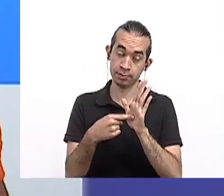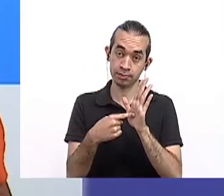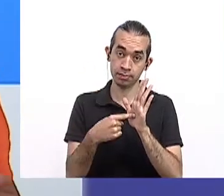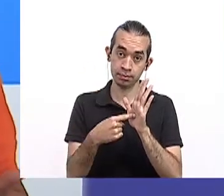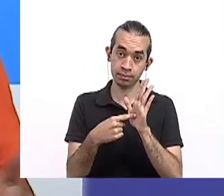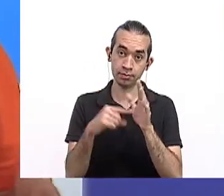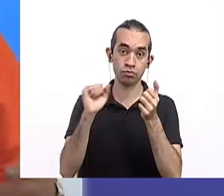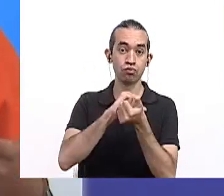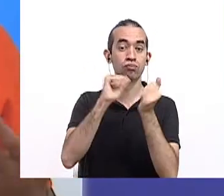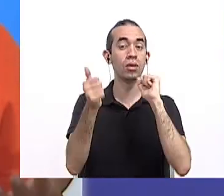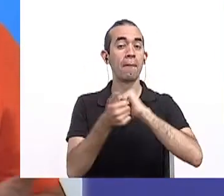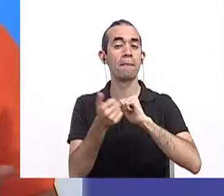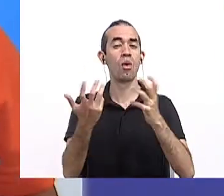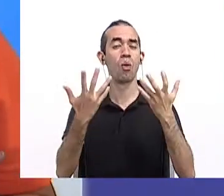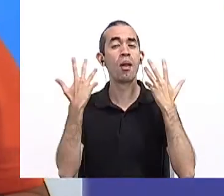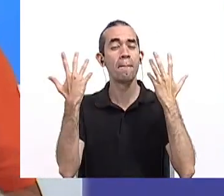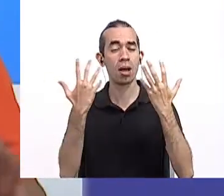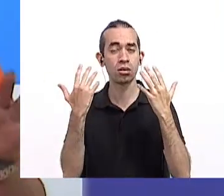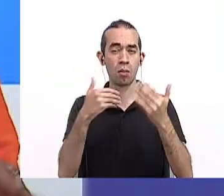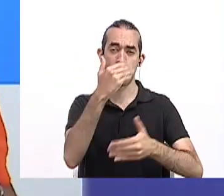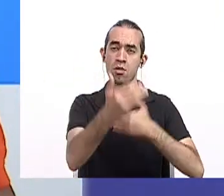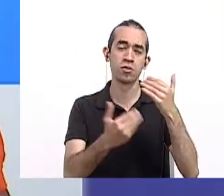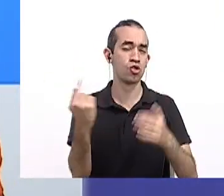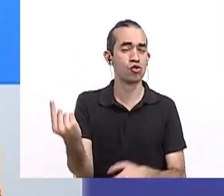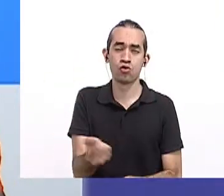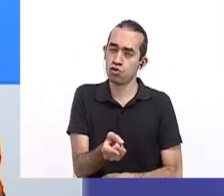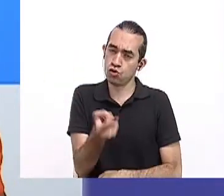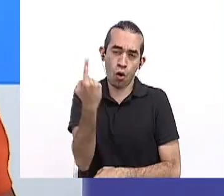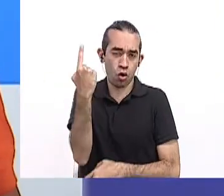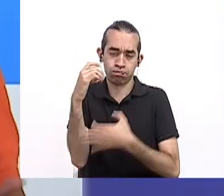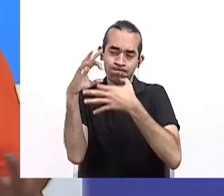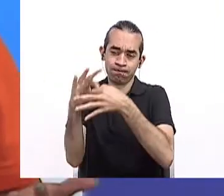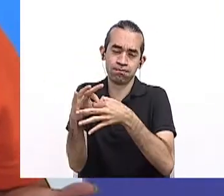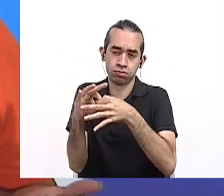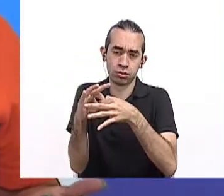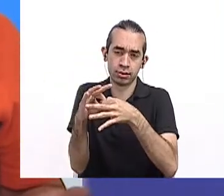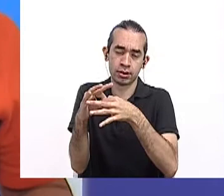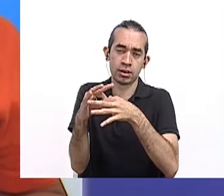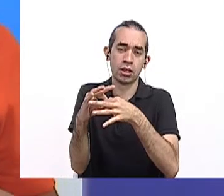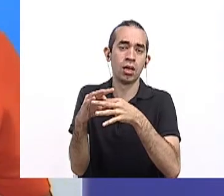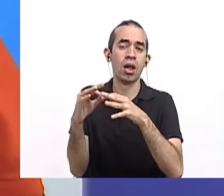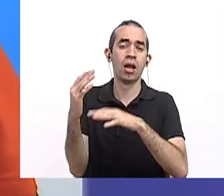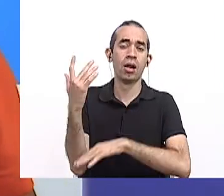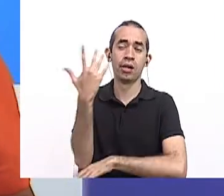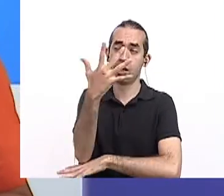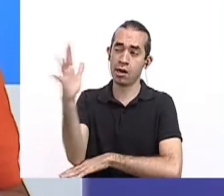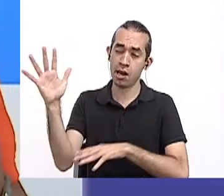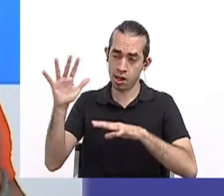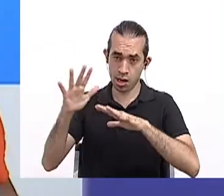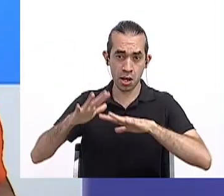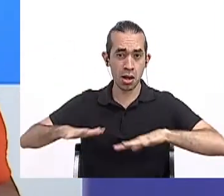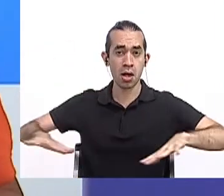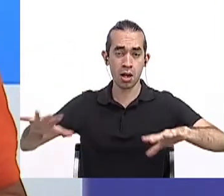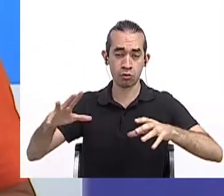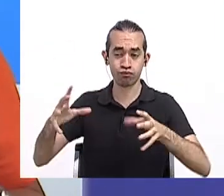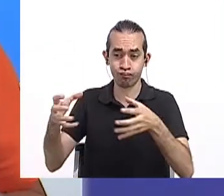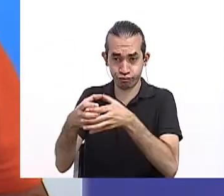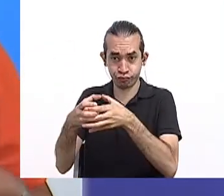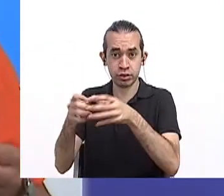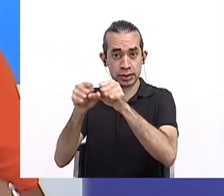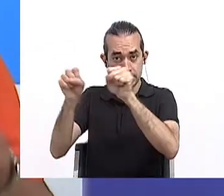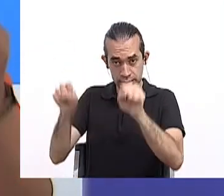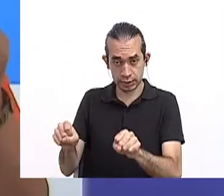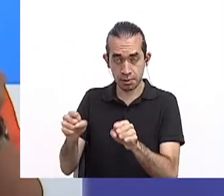el cambio climático y este tipo de procesos únicamente a los ecosistemas terrestres sin embargo los ecosistemas marinos